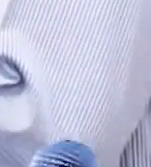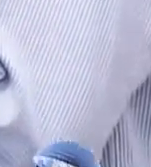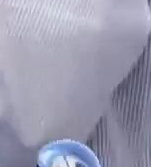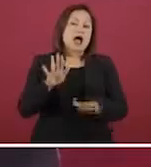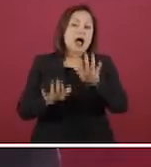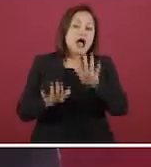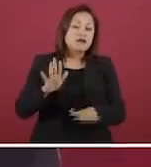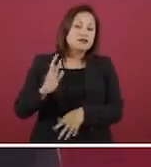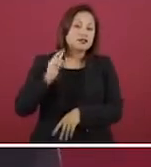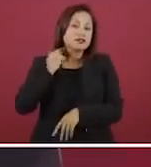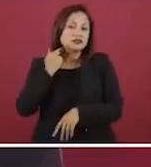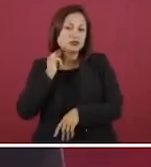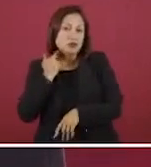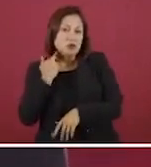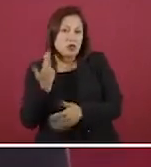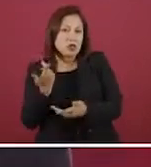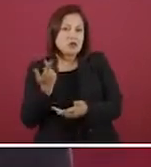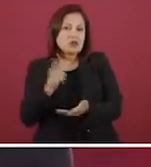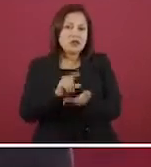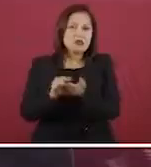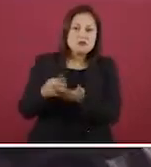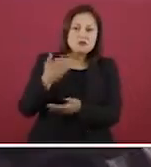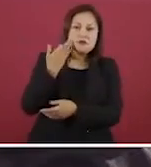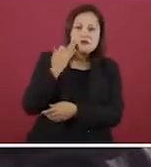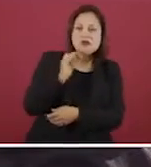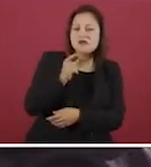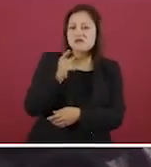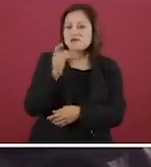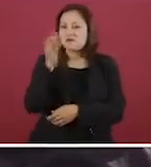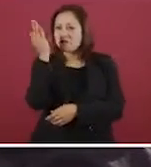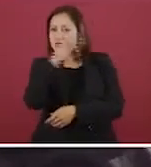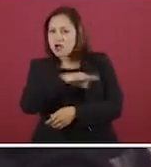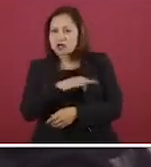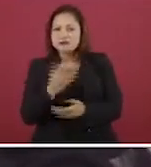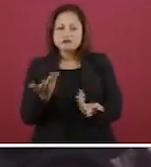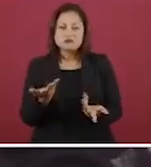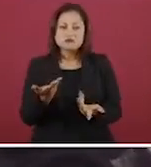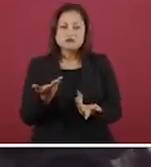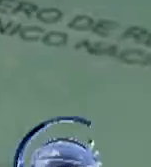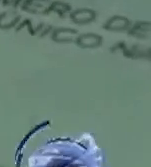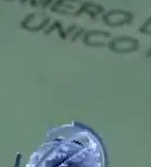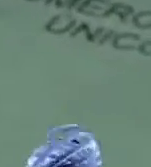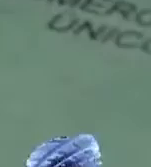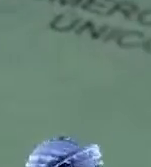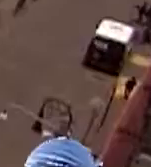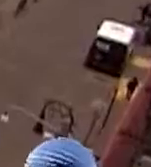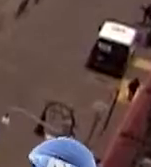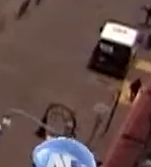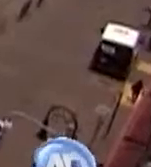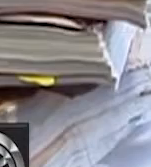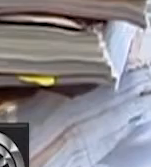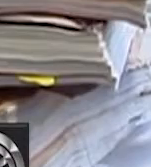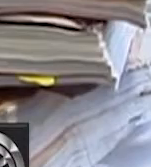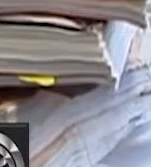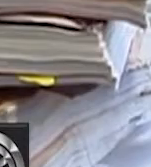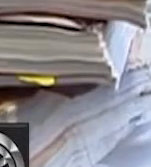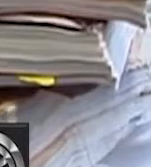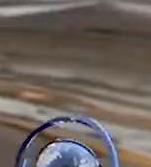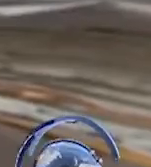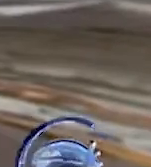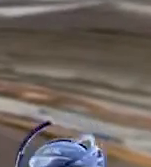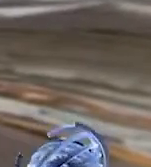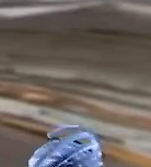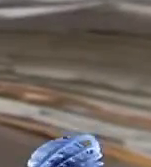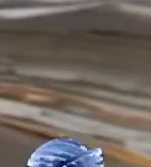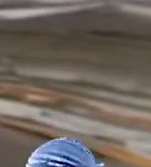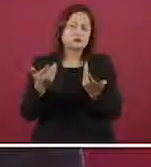la averiguación lópez obrador se pronunció porque se debe llegar a un acuerdo para que cuando haya errores en la integración de las averiguaciones en vez